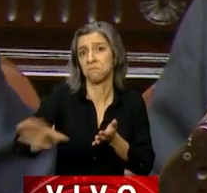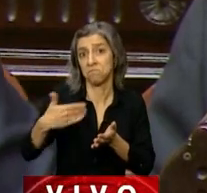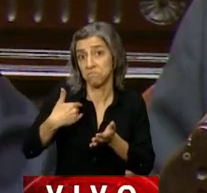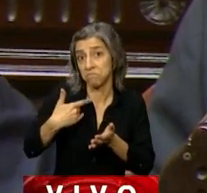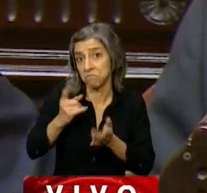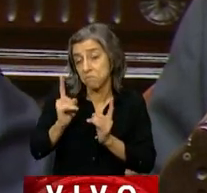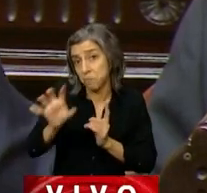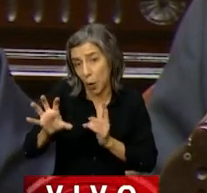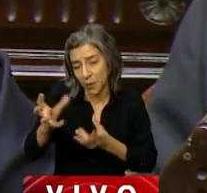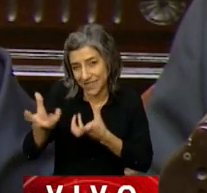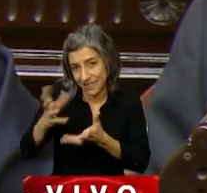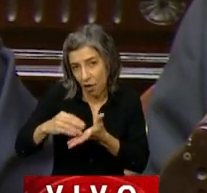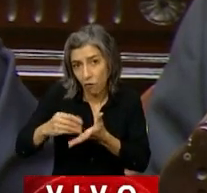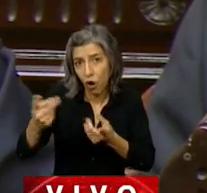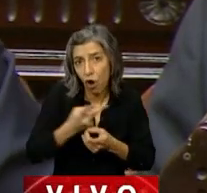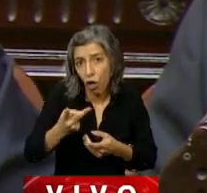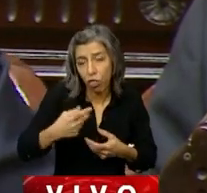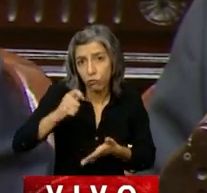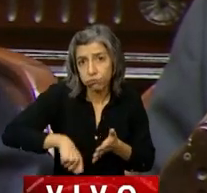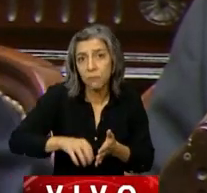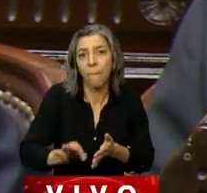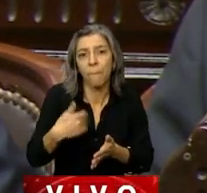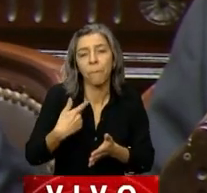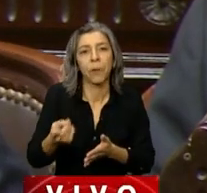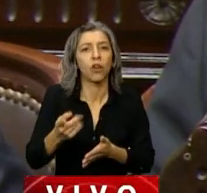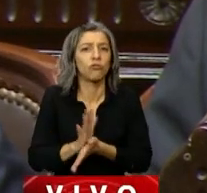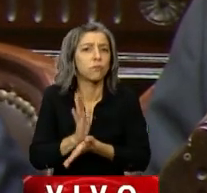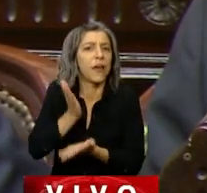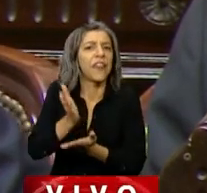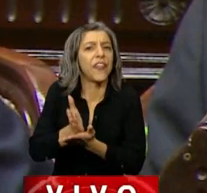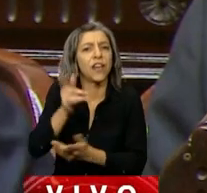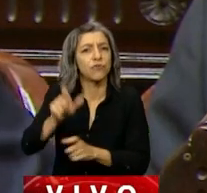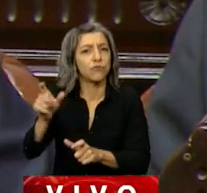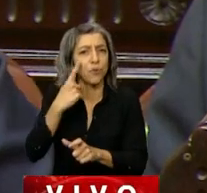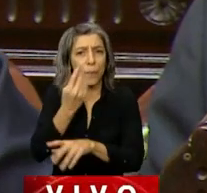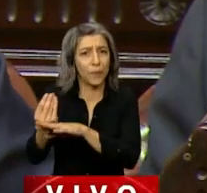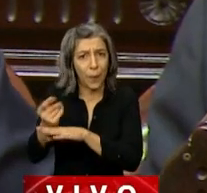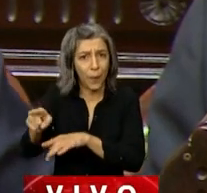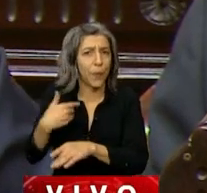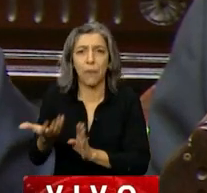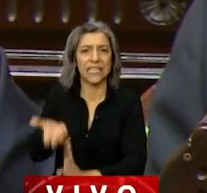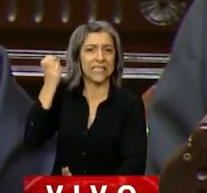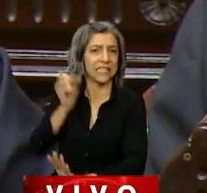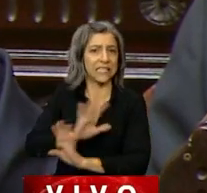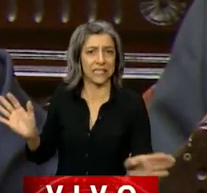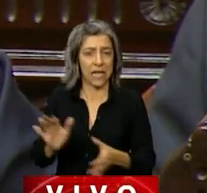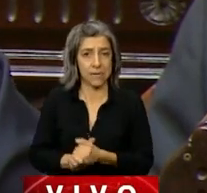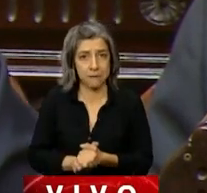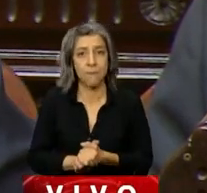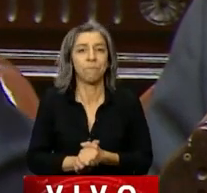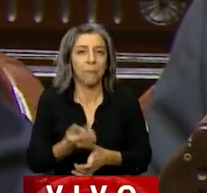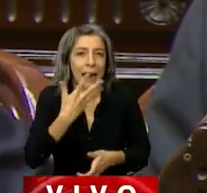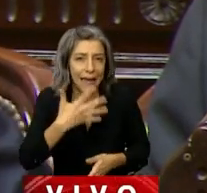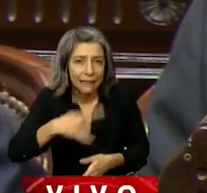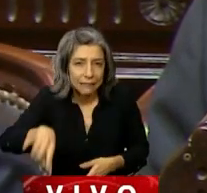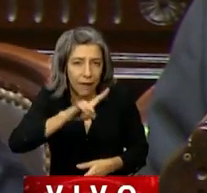nuevo acuerdo, a diferencia del anterior, le quitará muchos derechos a los fueguinos para adelante. Para que lo comprendamos